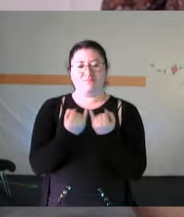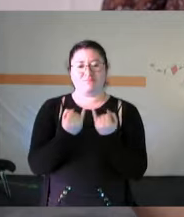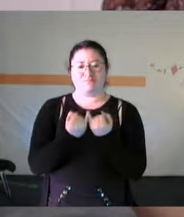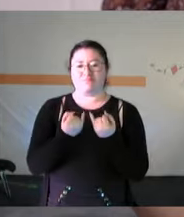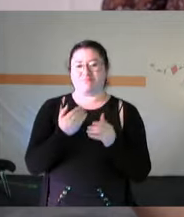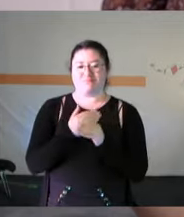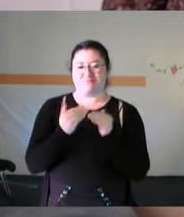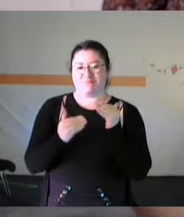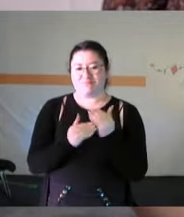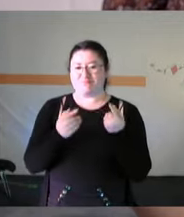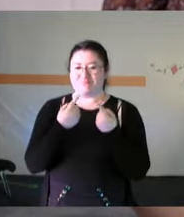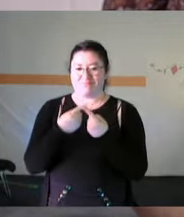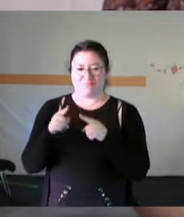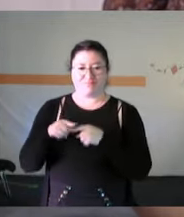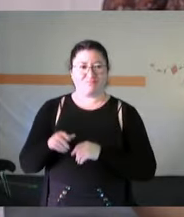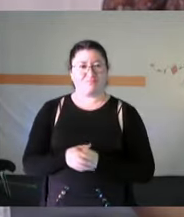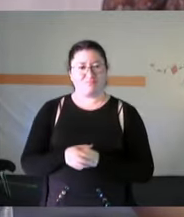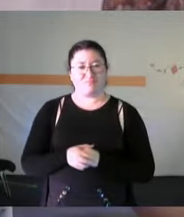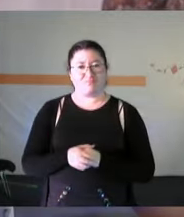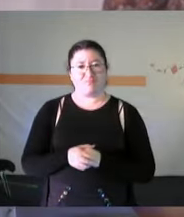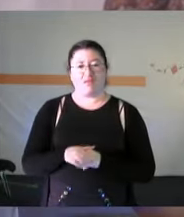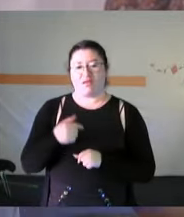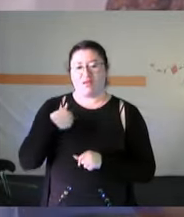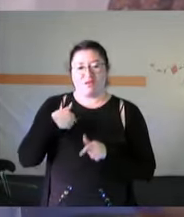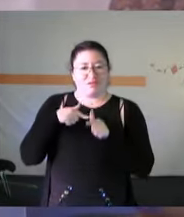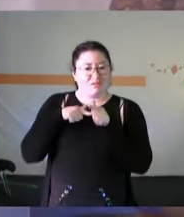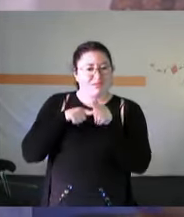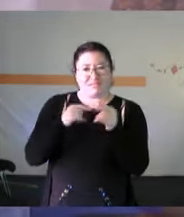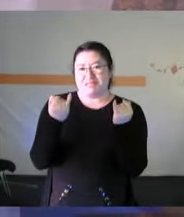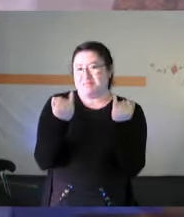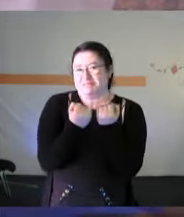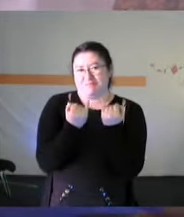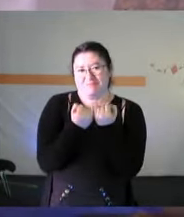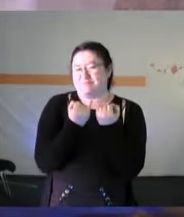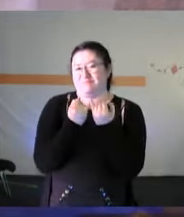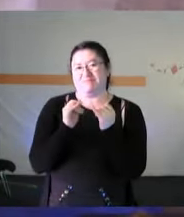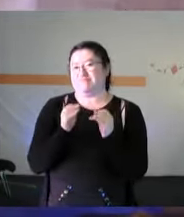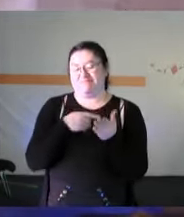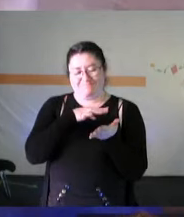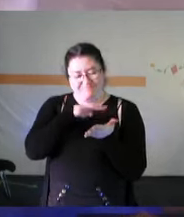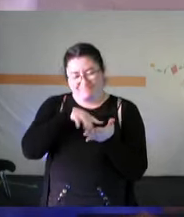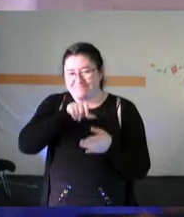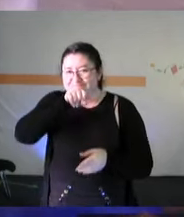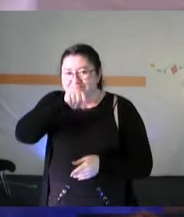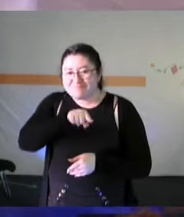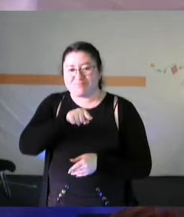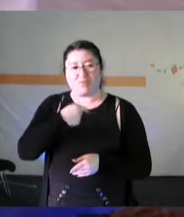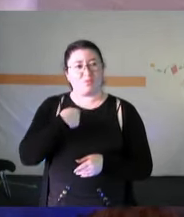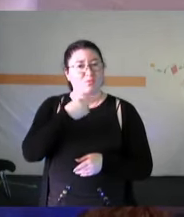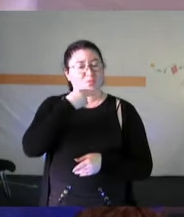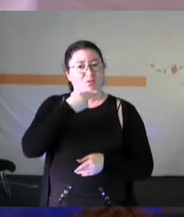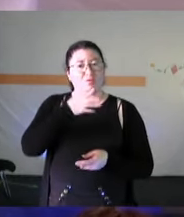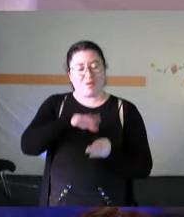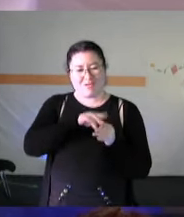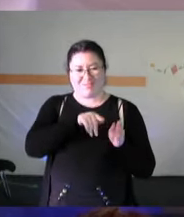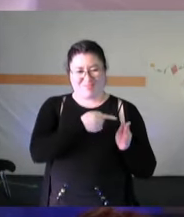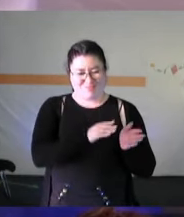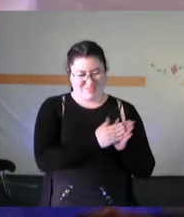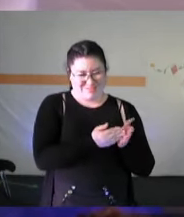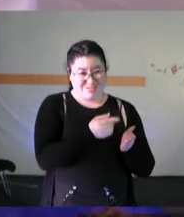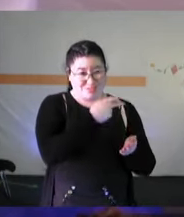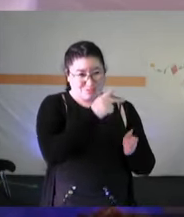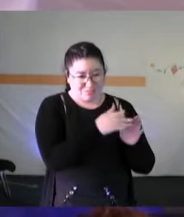y voy a seguir toda mi vida, mientras siga siendo profesor, utilizando tu literatura para enseñar y para generar